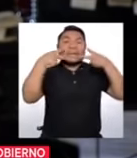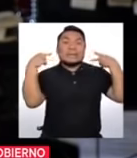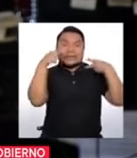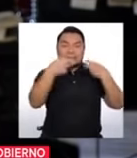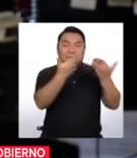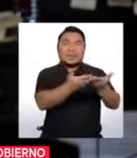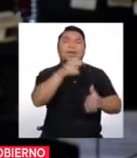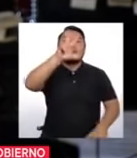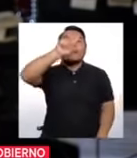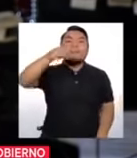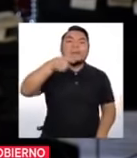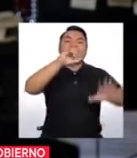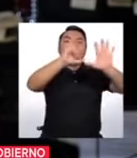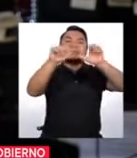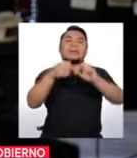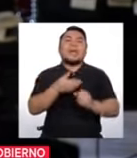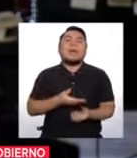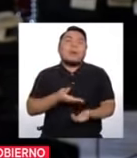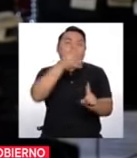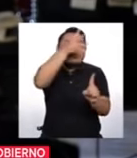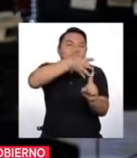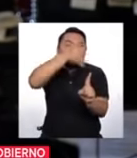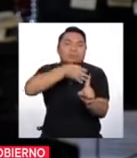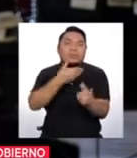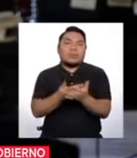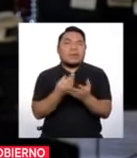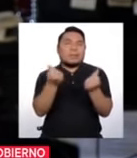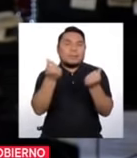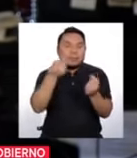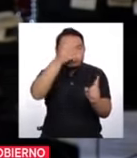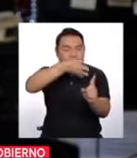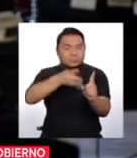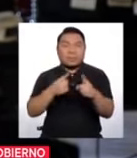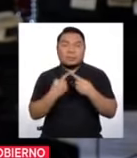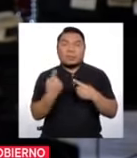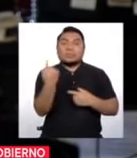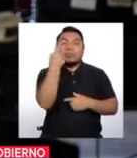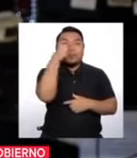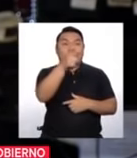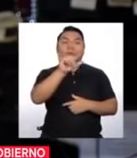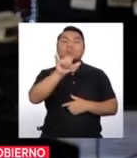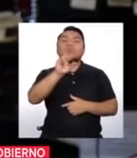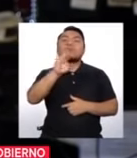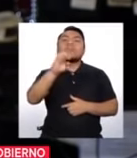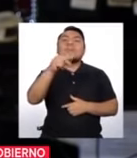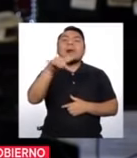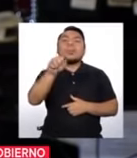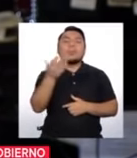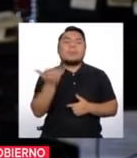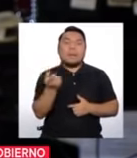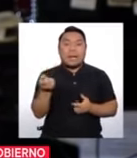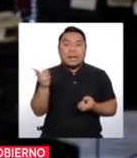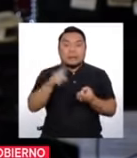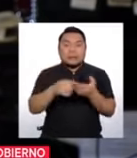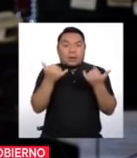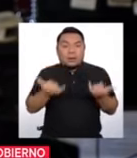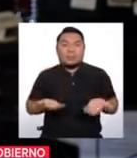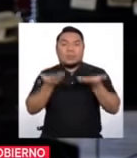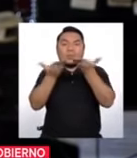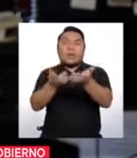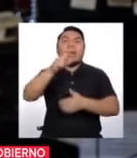región 3.600 pruebas rápidas. Sin embargo, solo para Yurimaguas han sido destinadas hasta el día de hoy